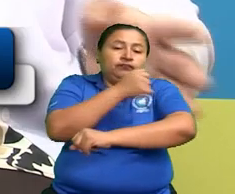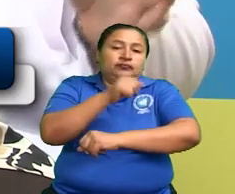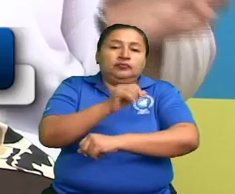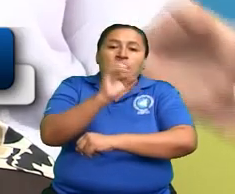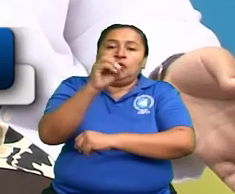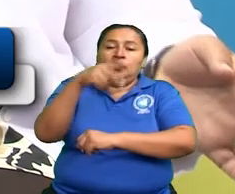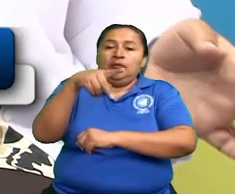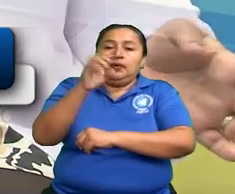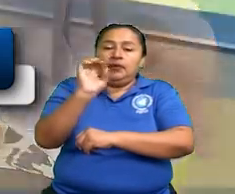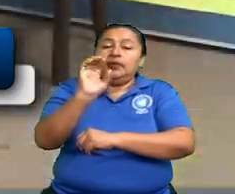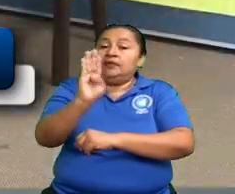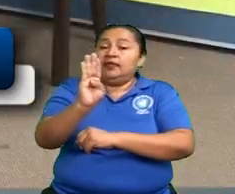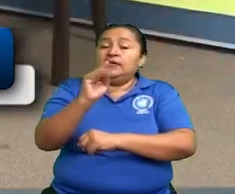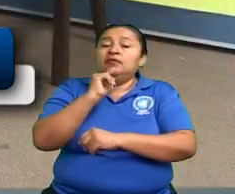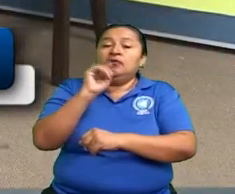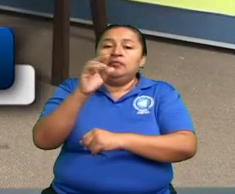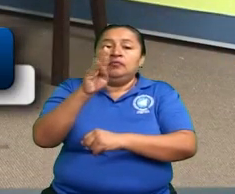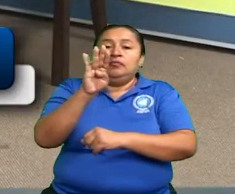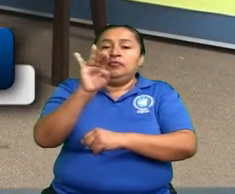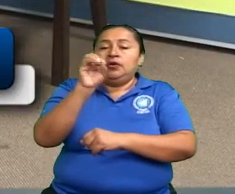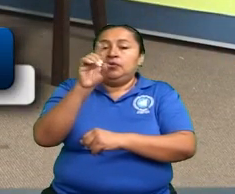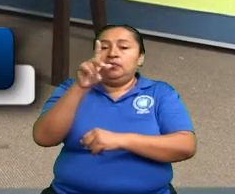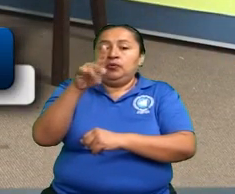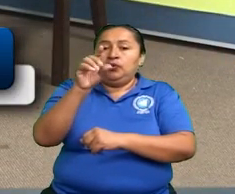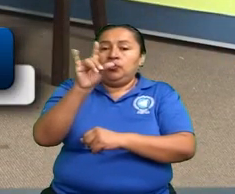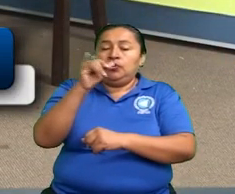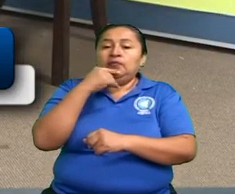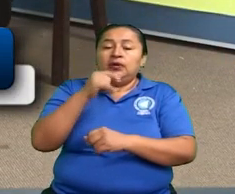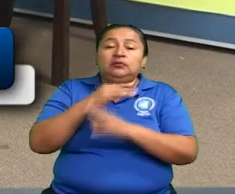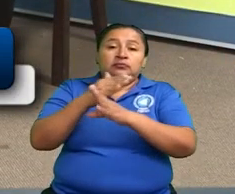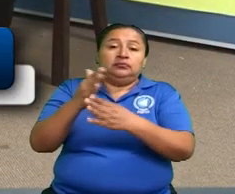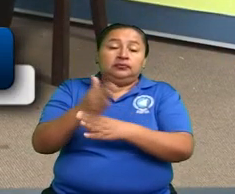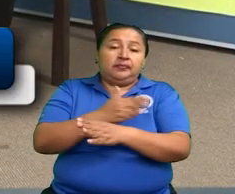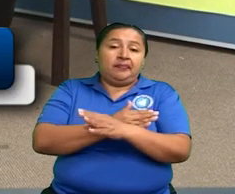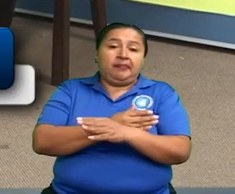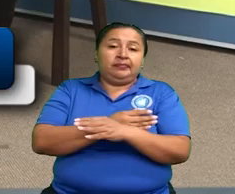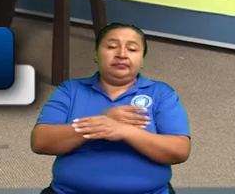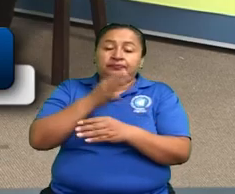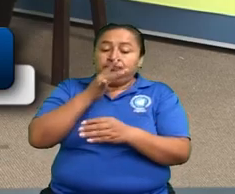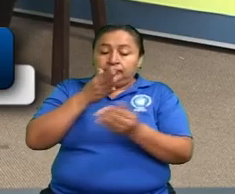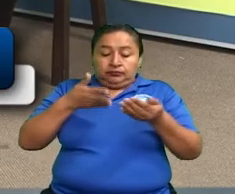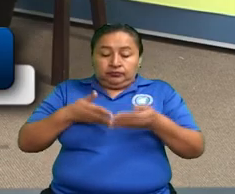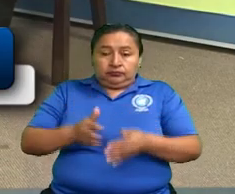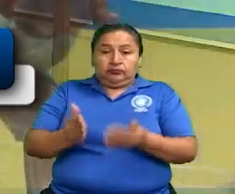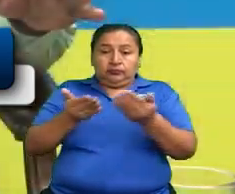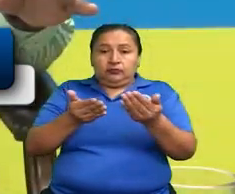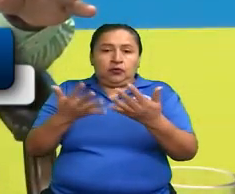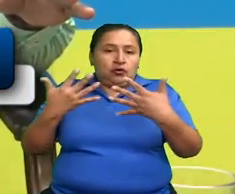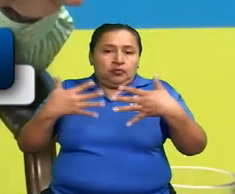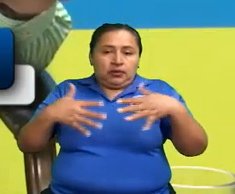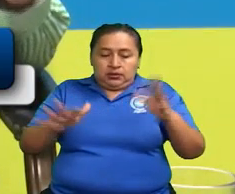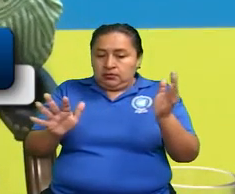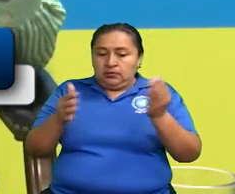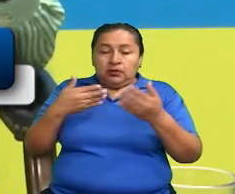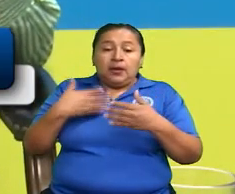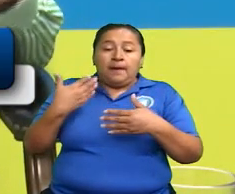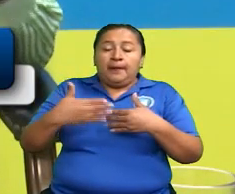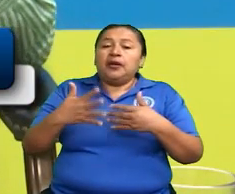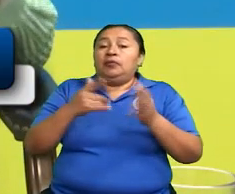OPV o biopolio para evitar estas complicaciones. Hay que aclarar que el niño nace normal, ¿verdad? Sí. Pero